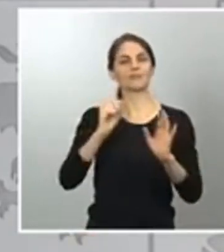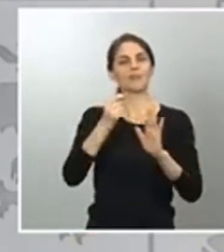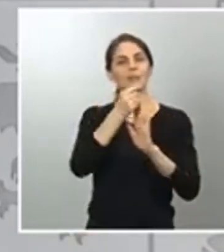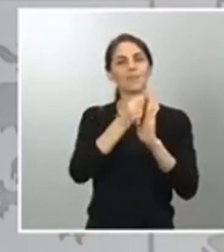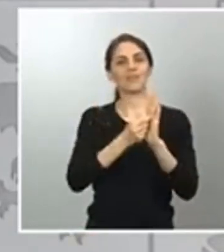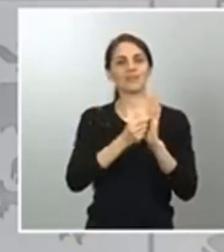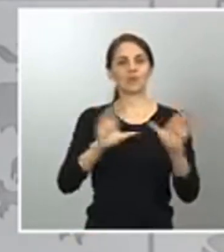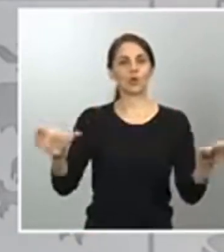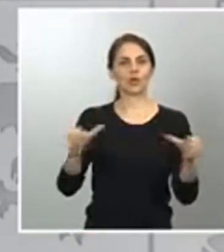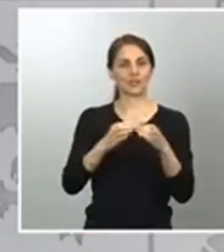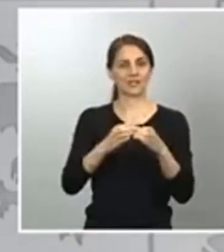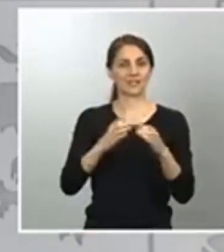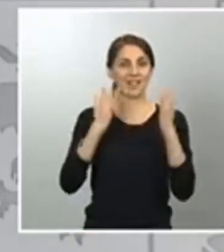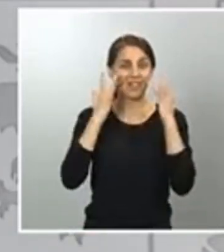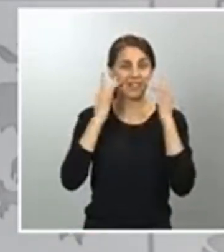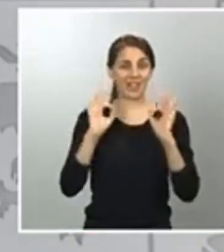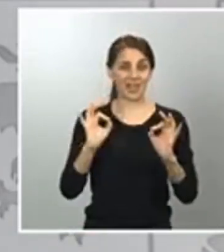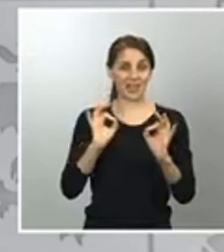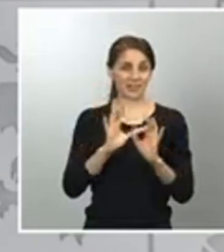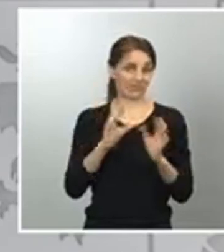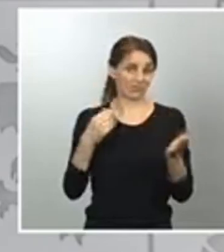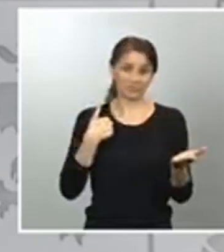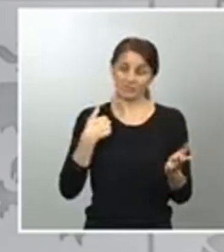nueva normalidad a la cual antes hacía referencia.